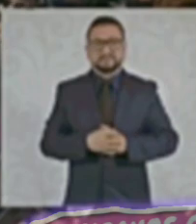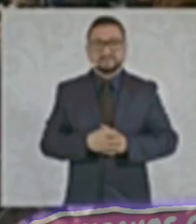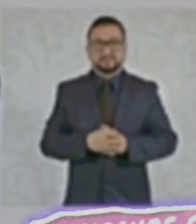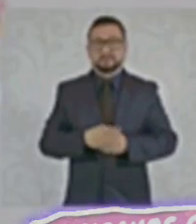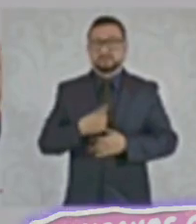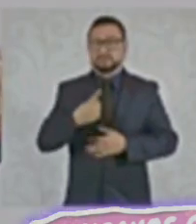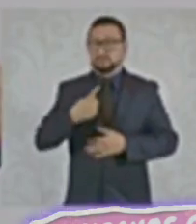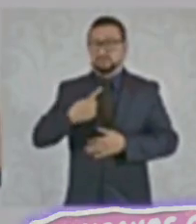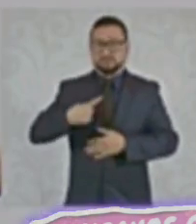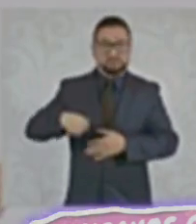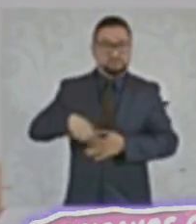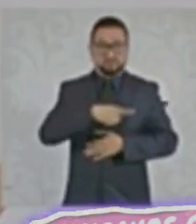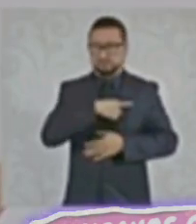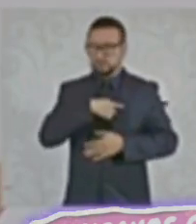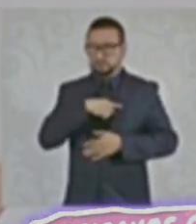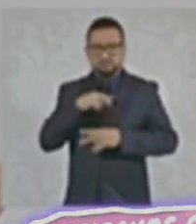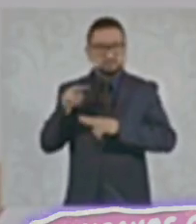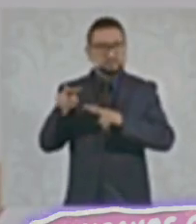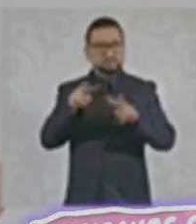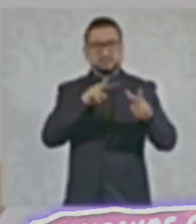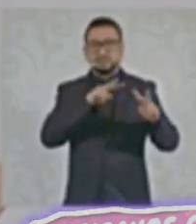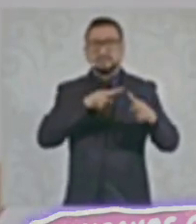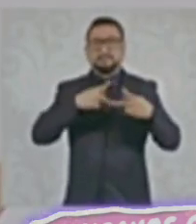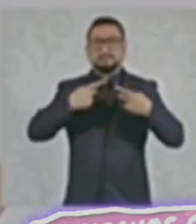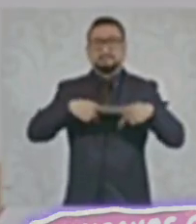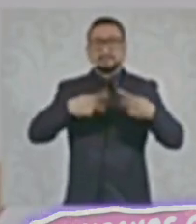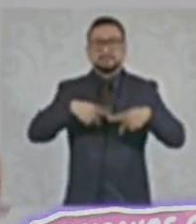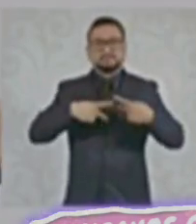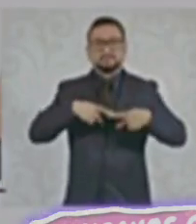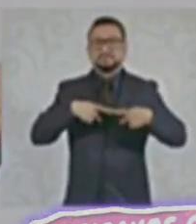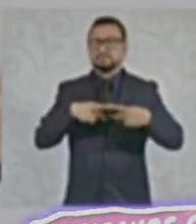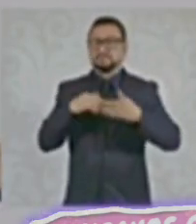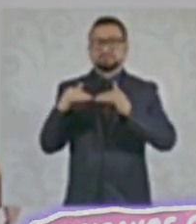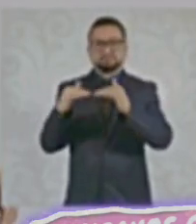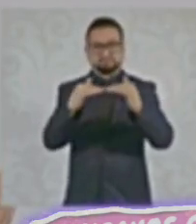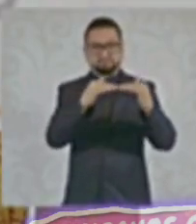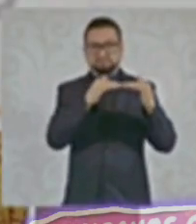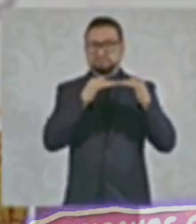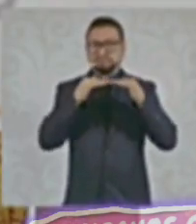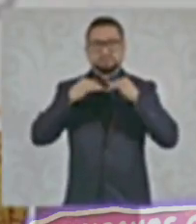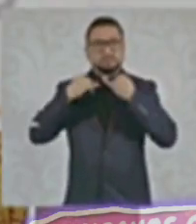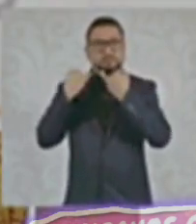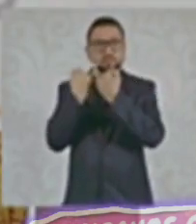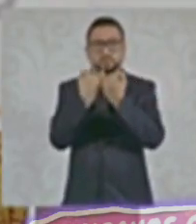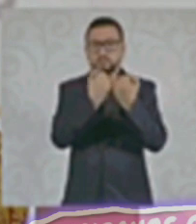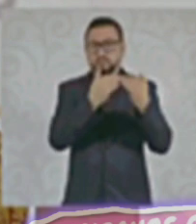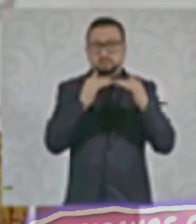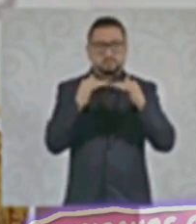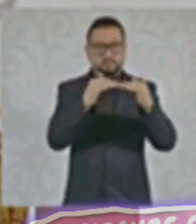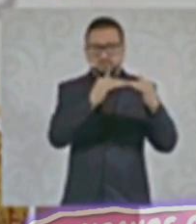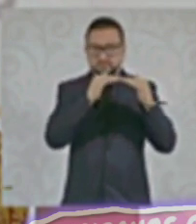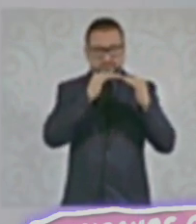nosotros tenemos que vernos siempre como iguales, mirarnos a los ojos como iguales,